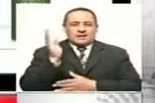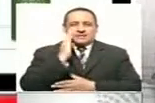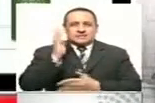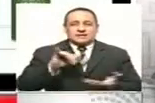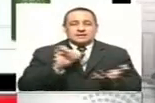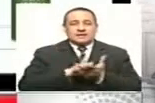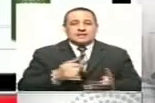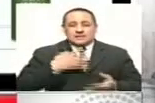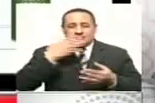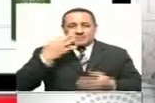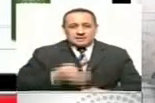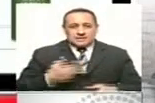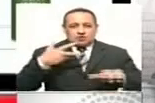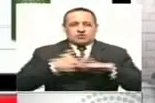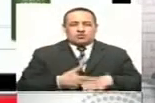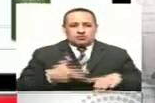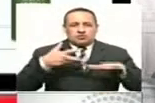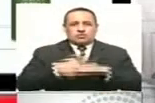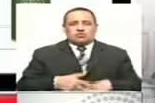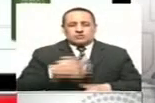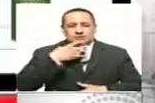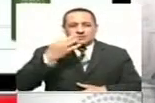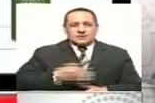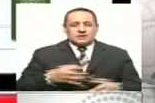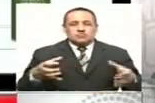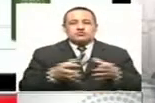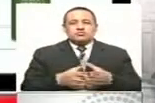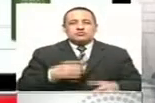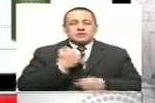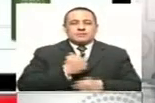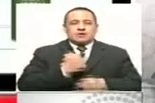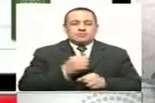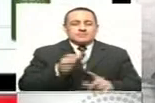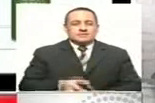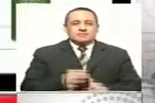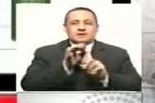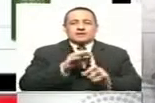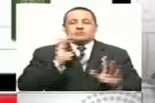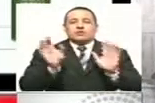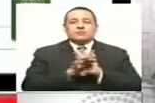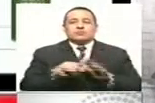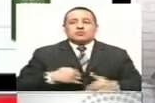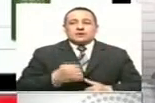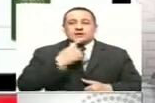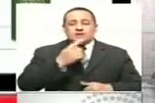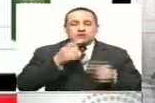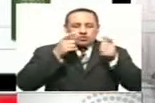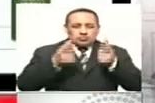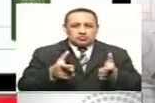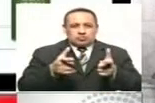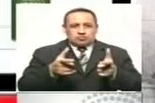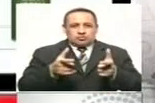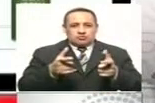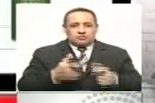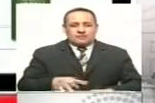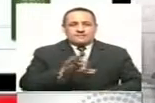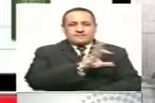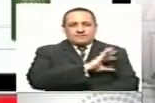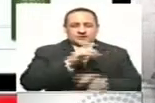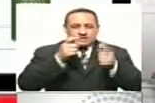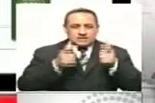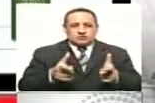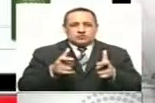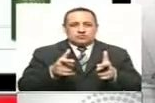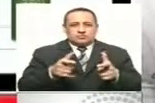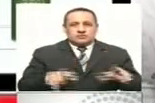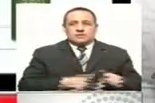pues restringe para estos organismos reguladores sus actividades principales, que son supervisión, fiscalización, ¿no?, que